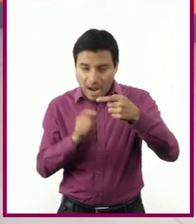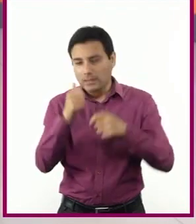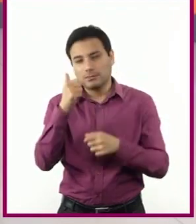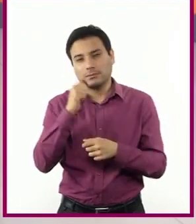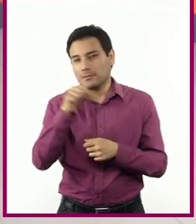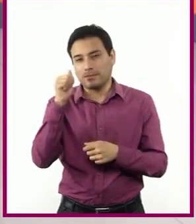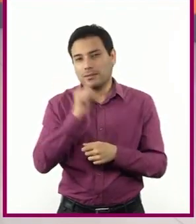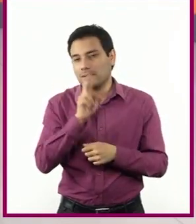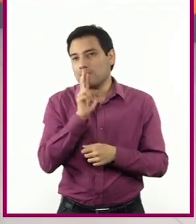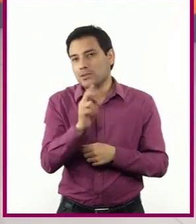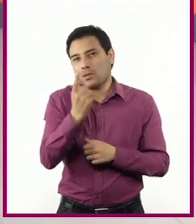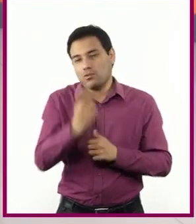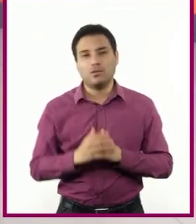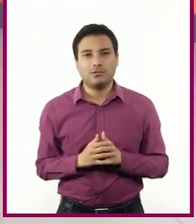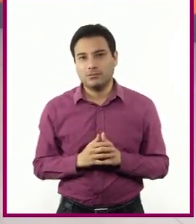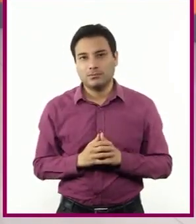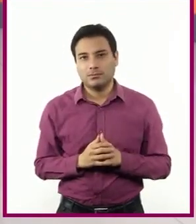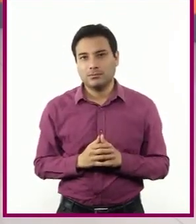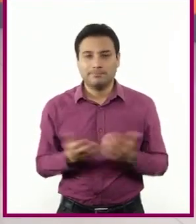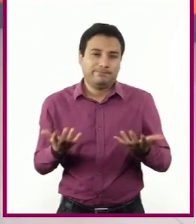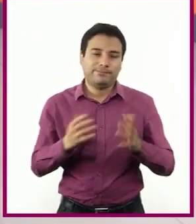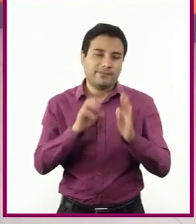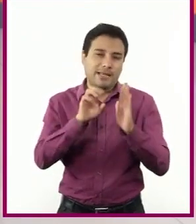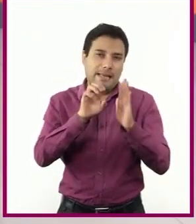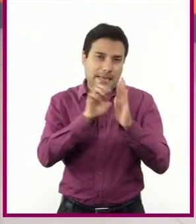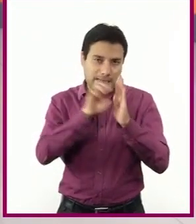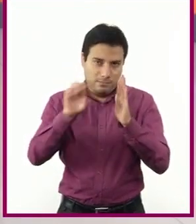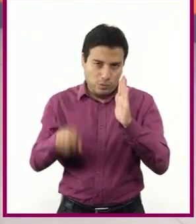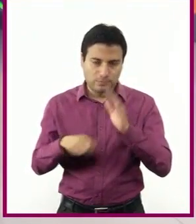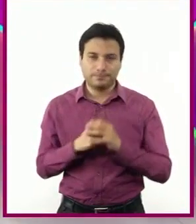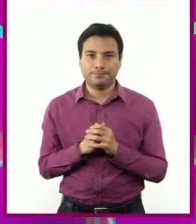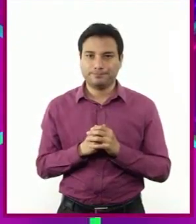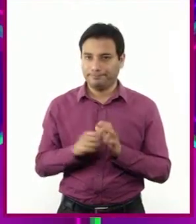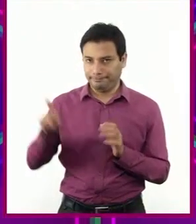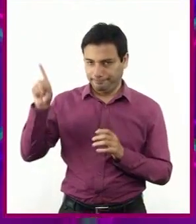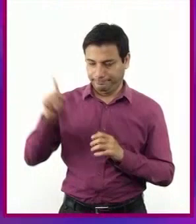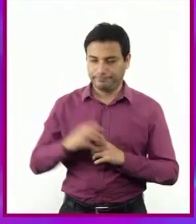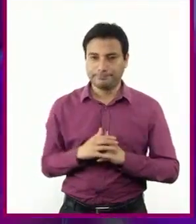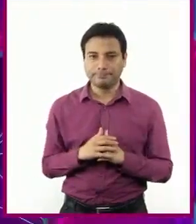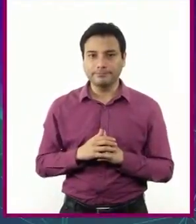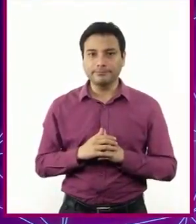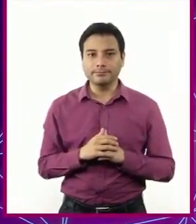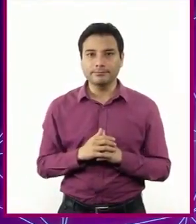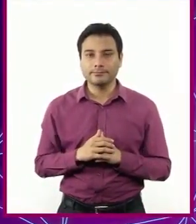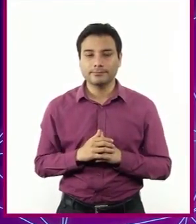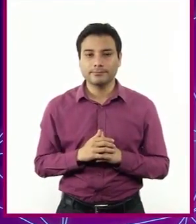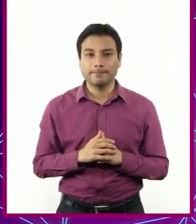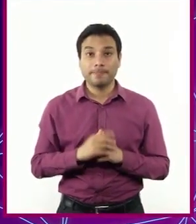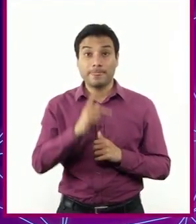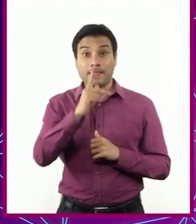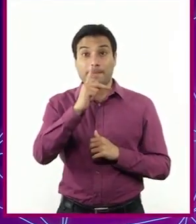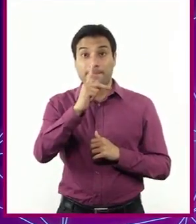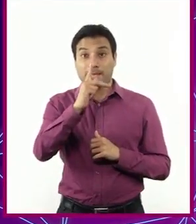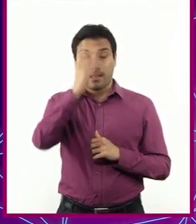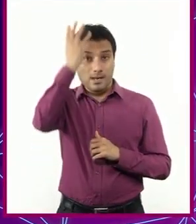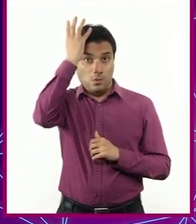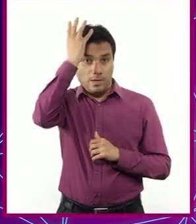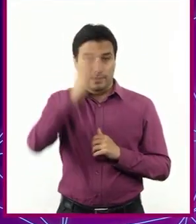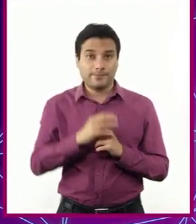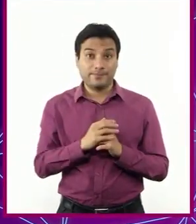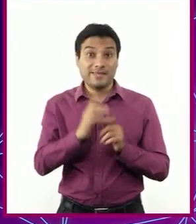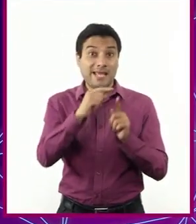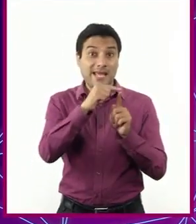Efectivamente, y si aplicamos la generalización, tenemos que p a la cuarta entre p a